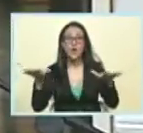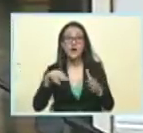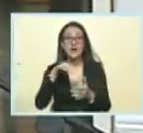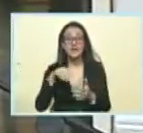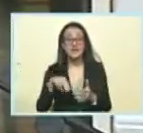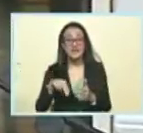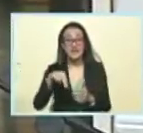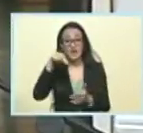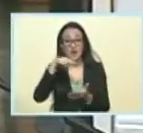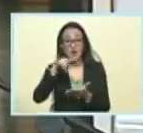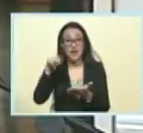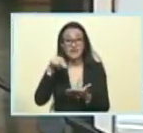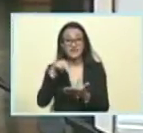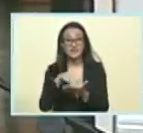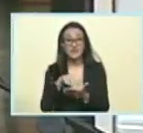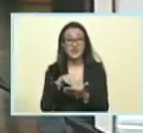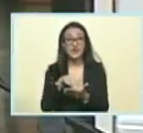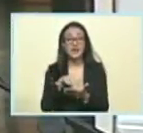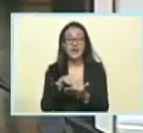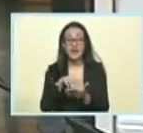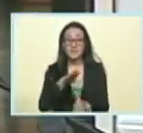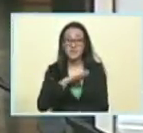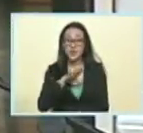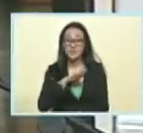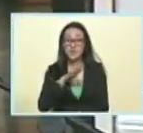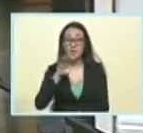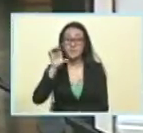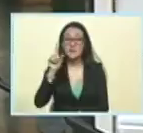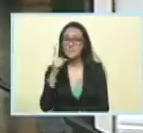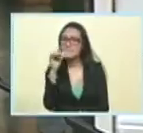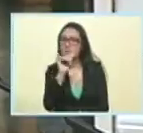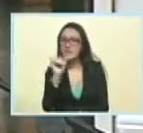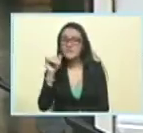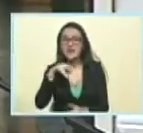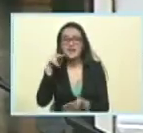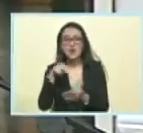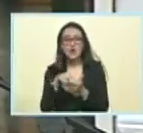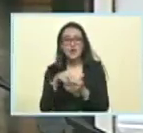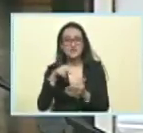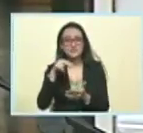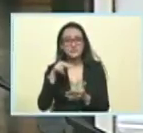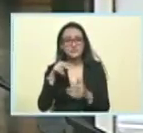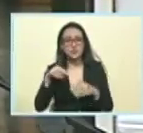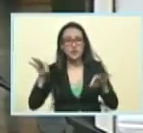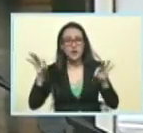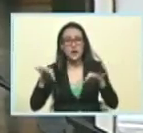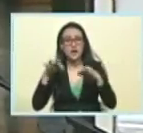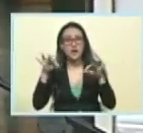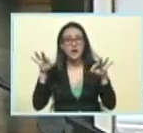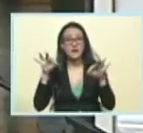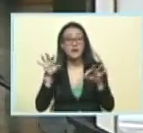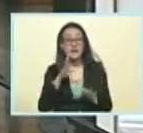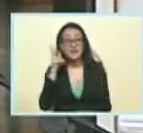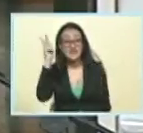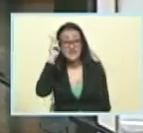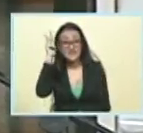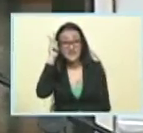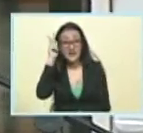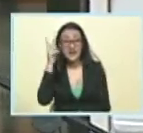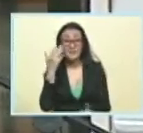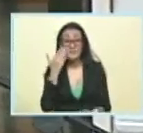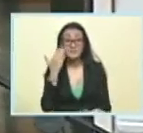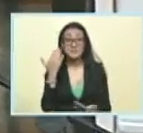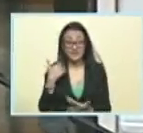himno nacional del canto de la patria. Primera vez que se graba un himno nacional oficial en lenguas indígenas, como debe